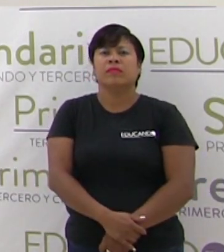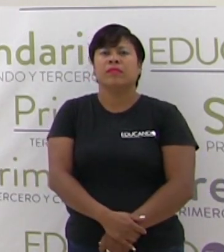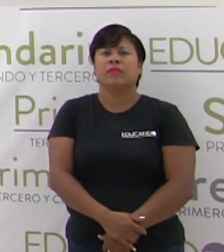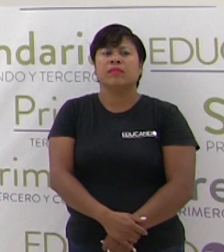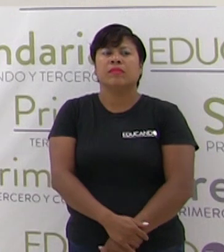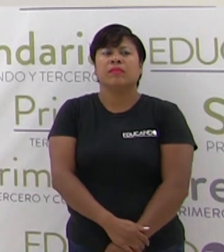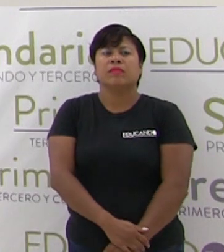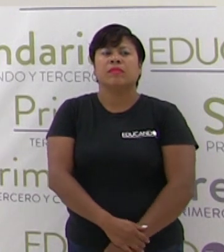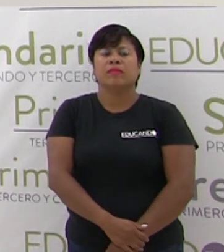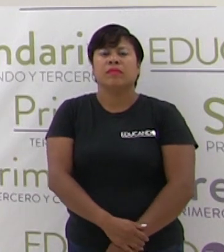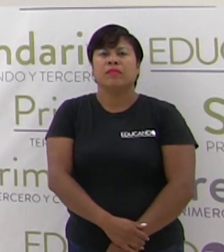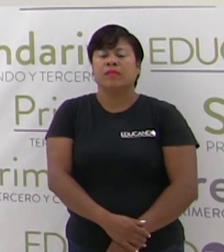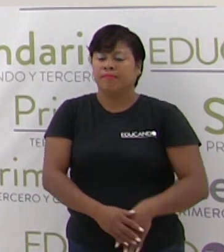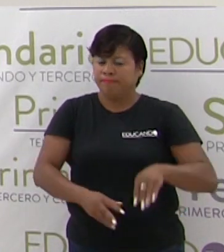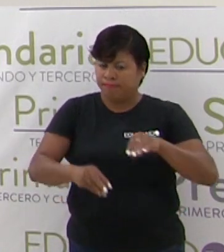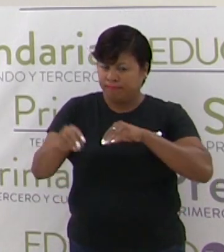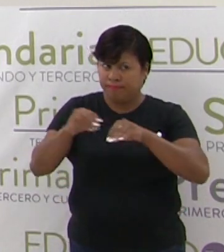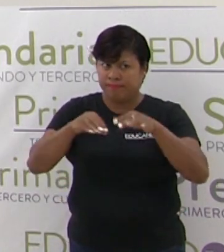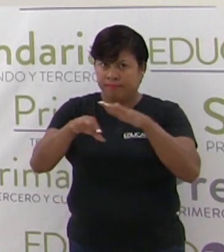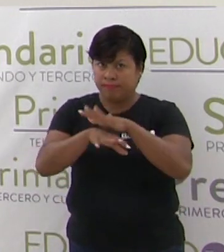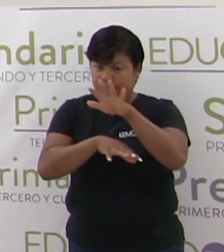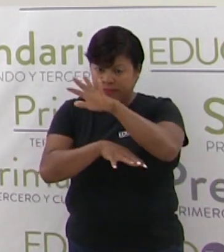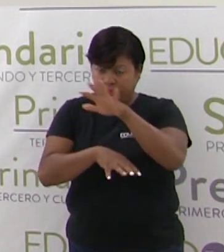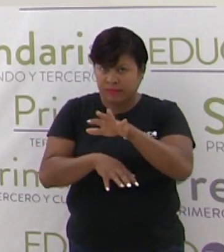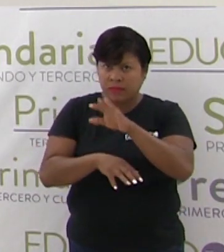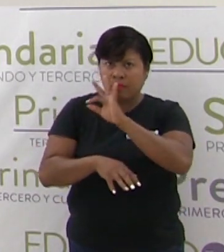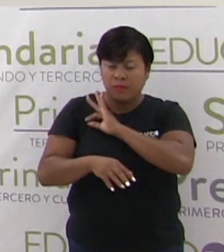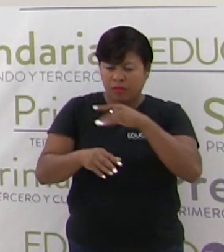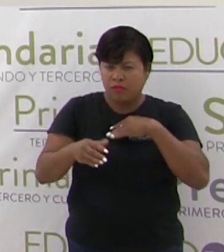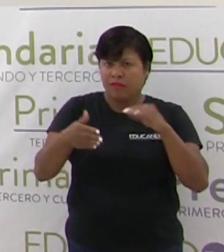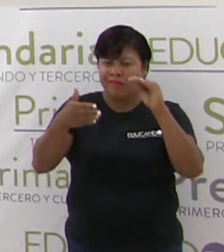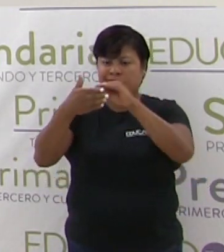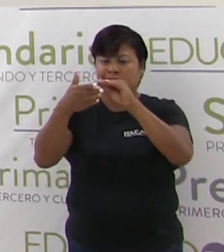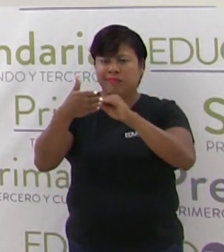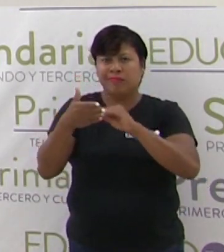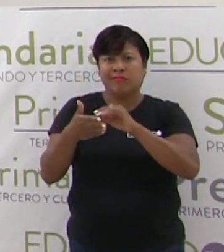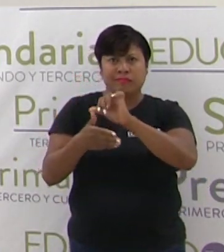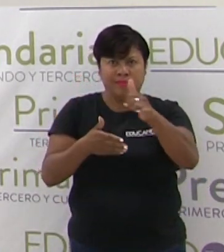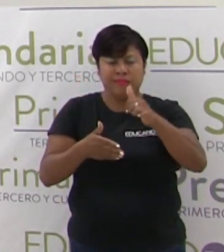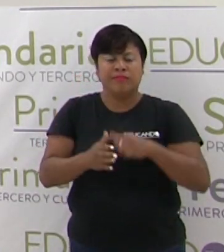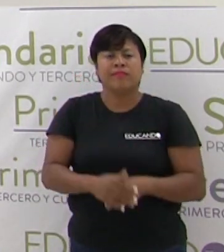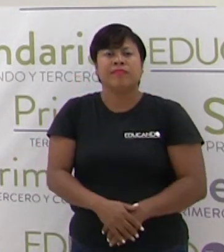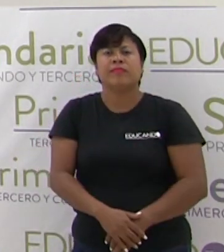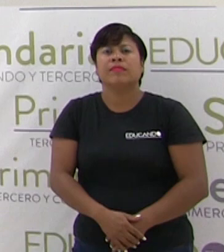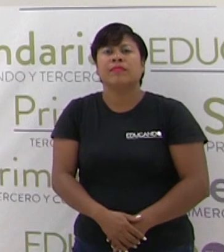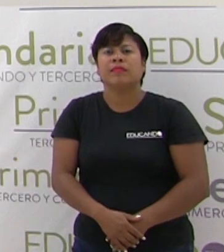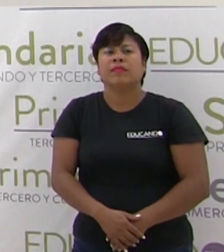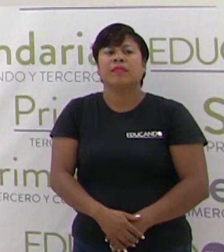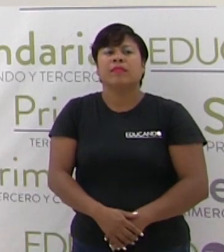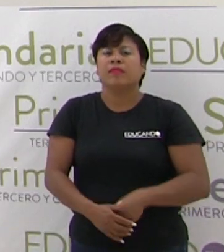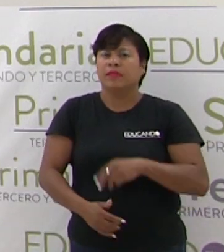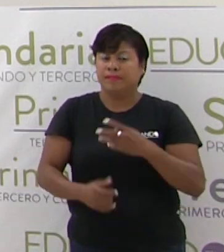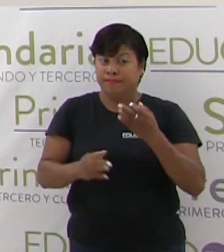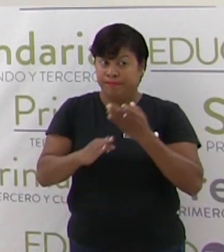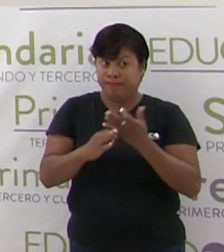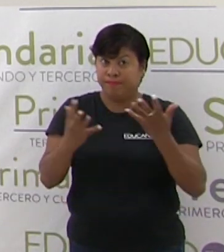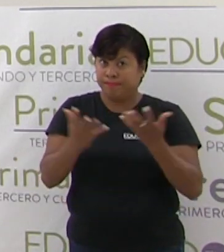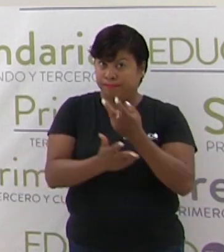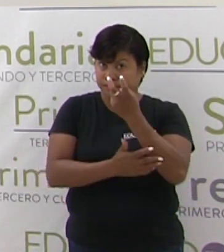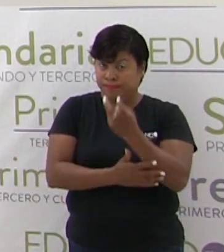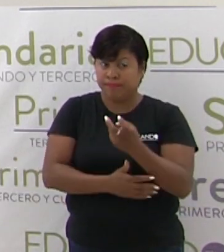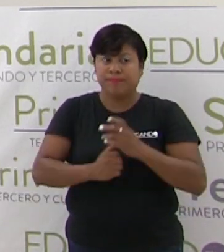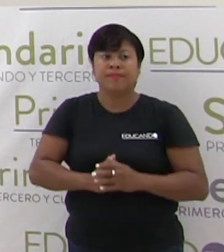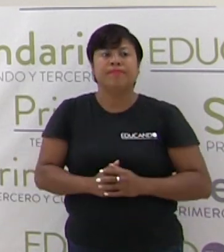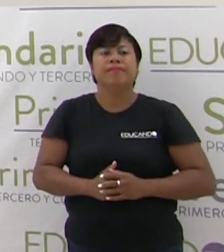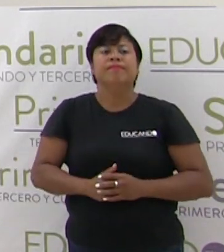Vamos a mover un poco todo esto para que yo pueda incorporar otro. Y vamos a hacerlo de esta manera.